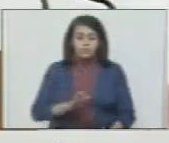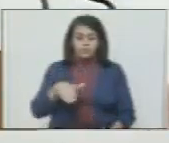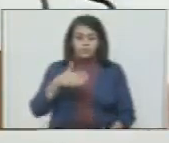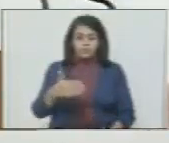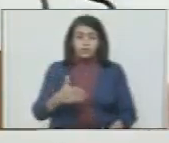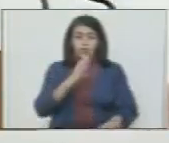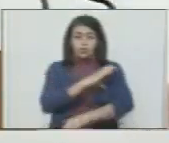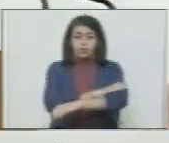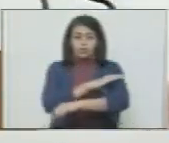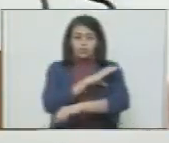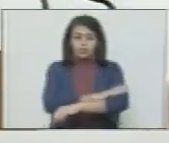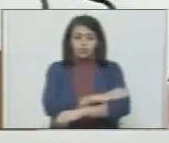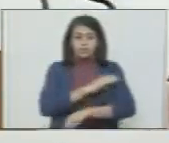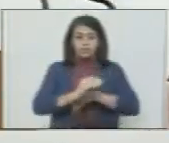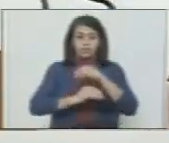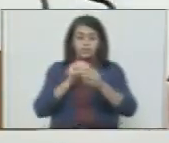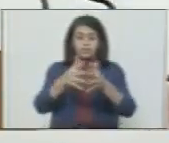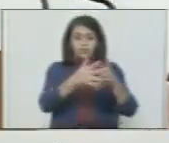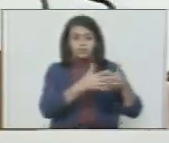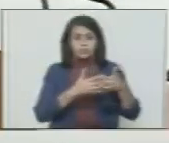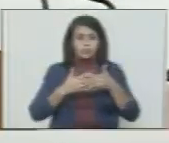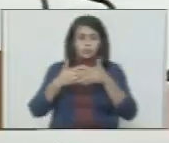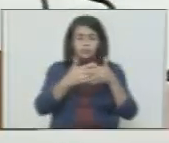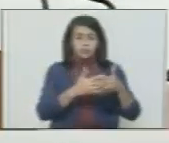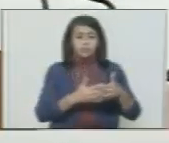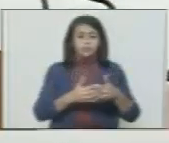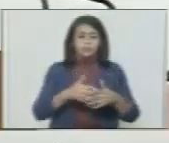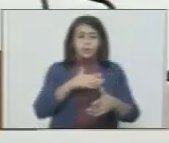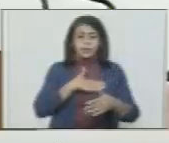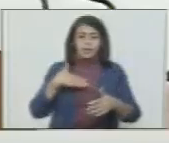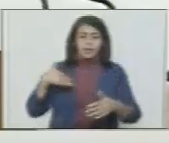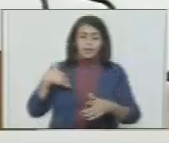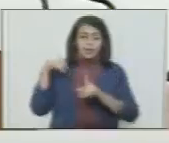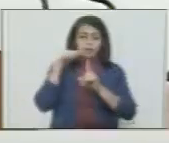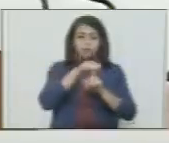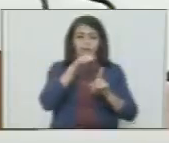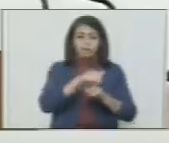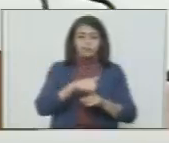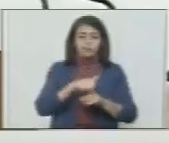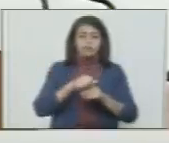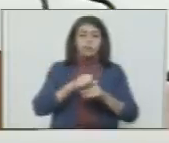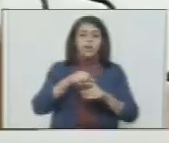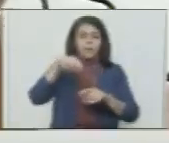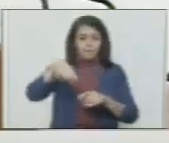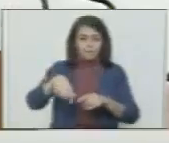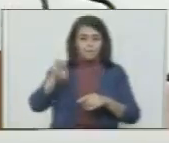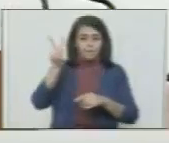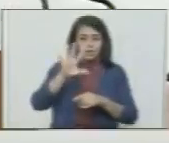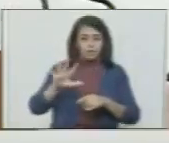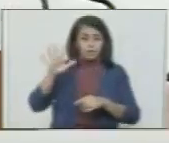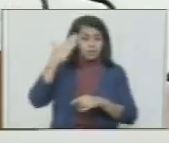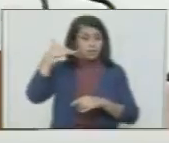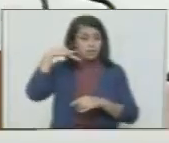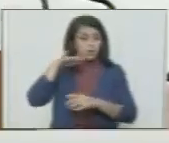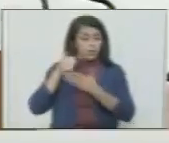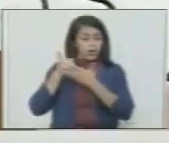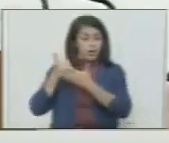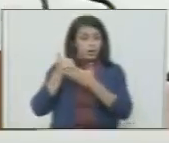cuando la derecha auspiciada por el imperio norteamericano intentó violentar el suelo patrio con una